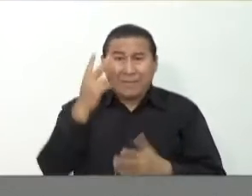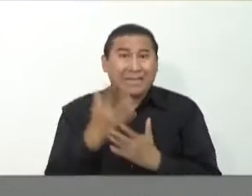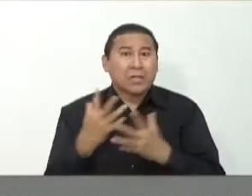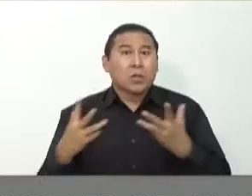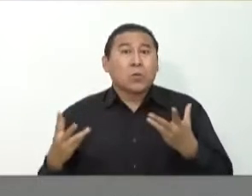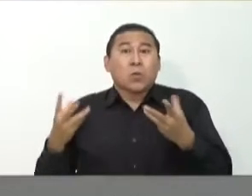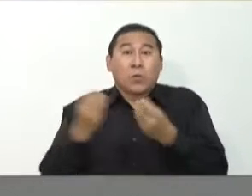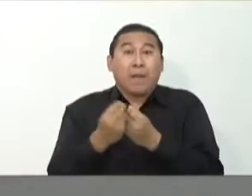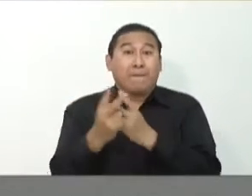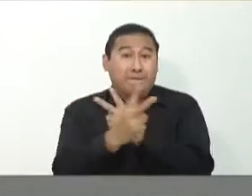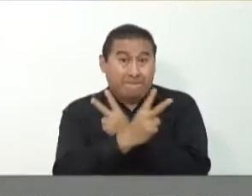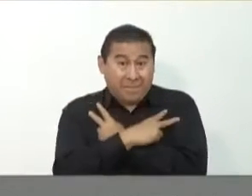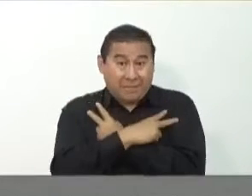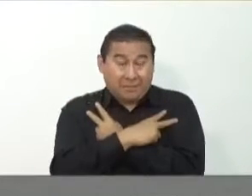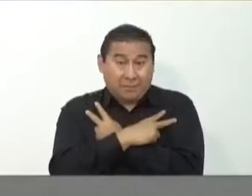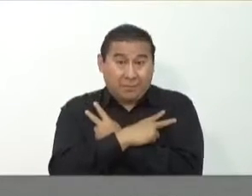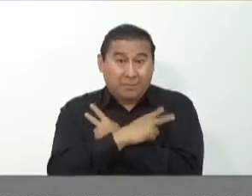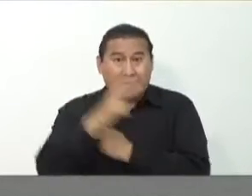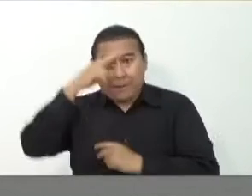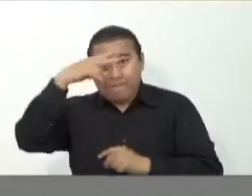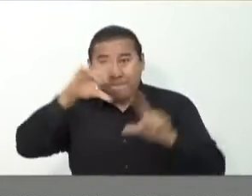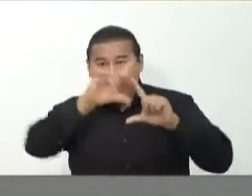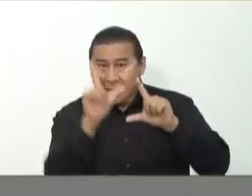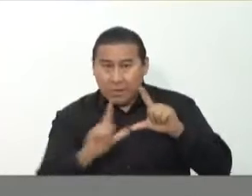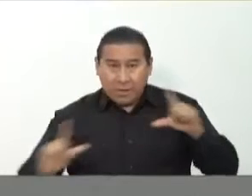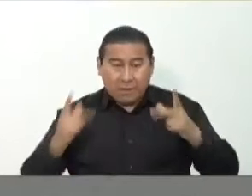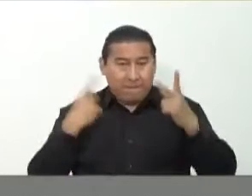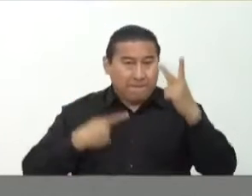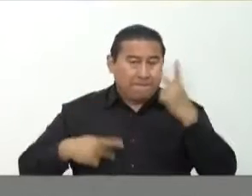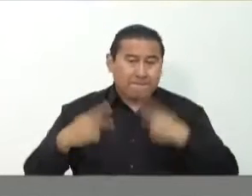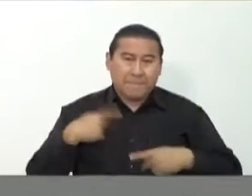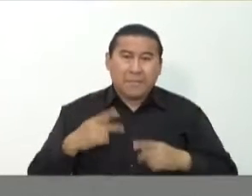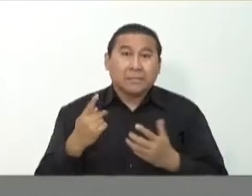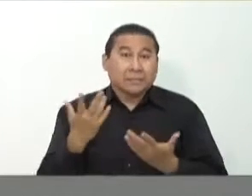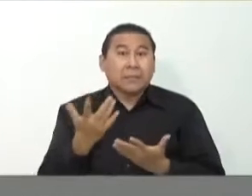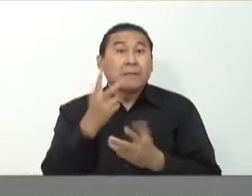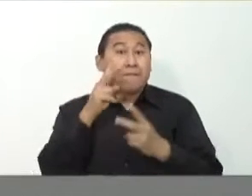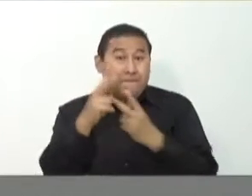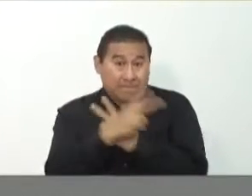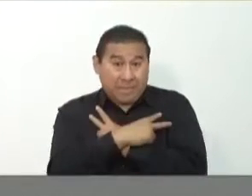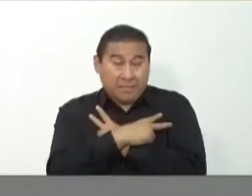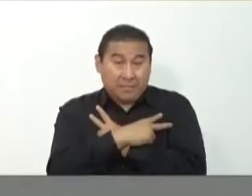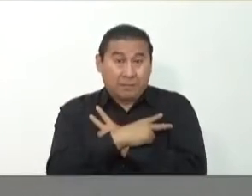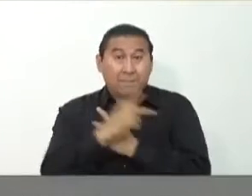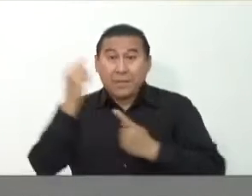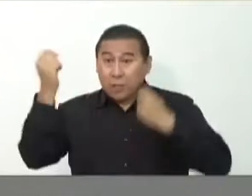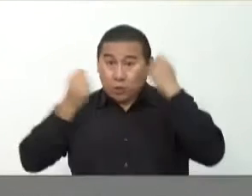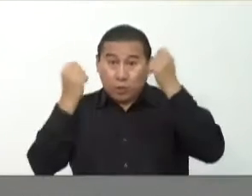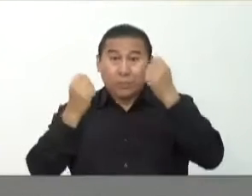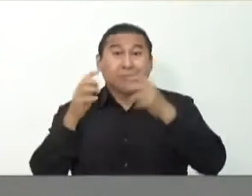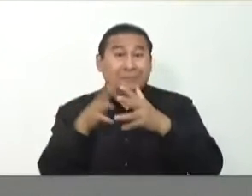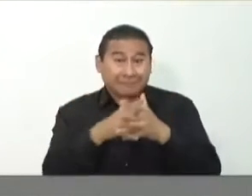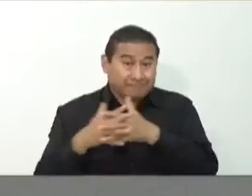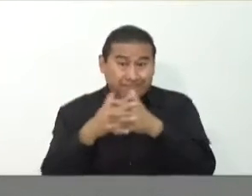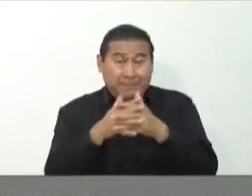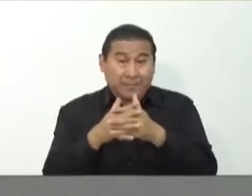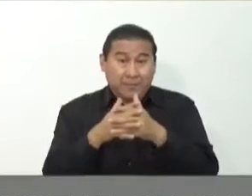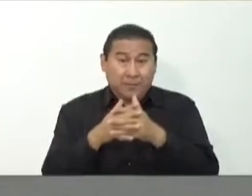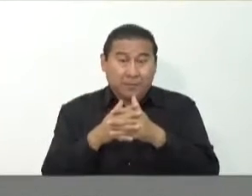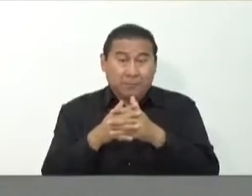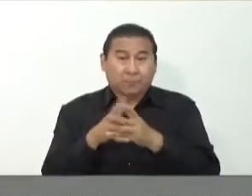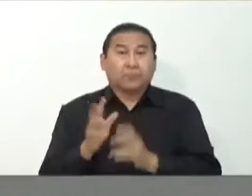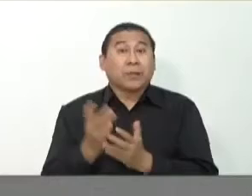juntan las vacaciones de los mexicanos es una época de vacaciones también para el turismo de eeuu pero es la